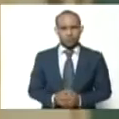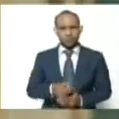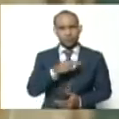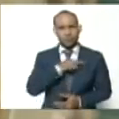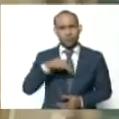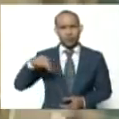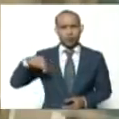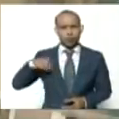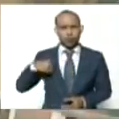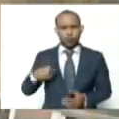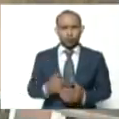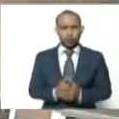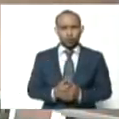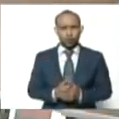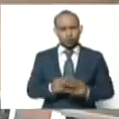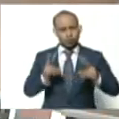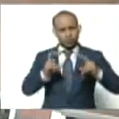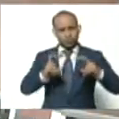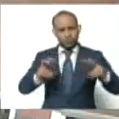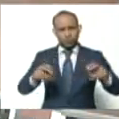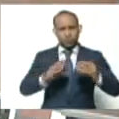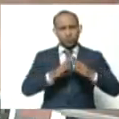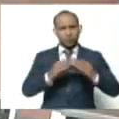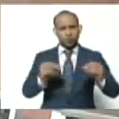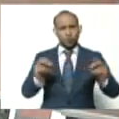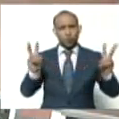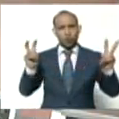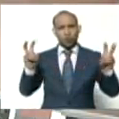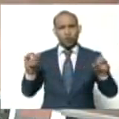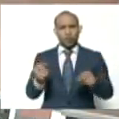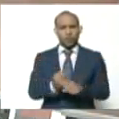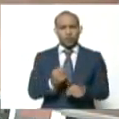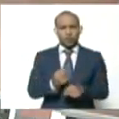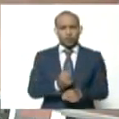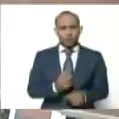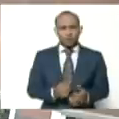bueno, pasando revista a todos los temas de trabajo.